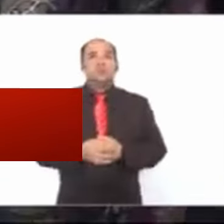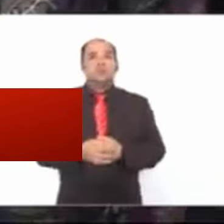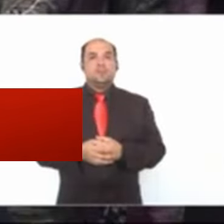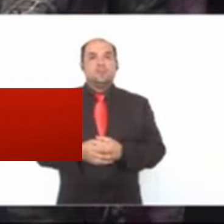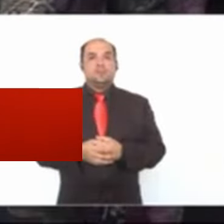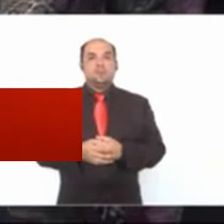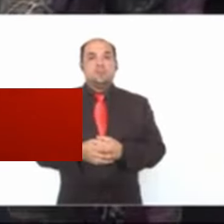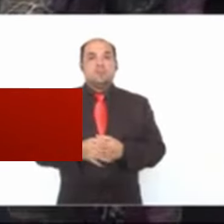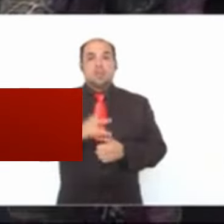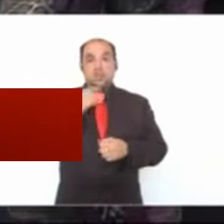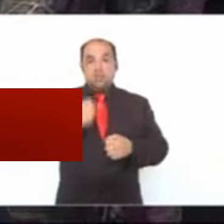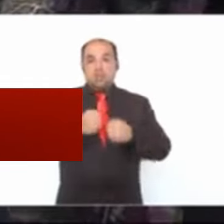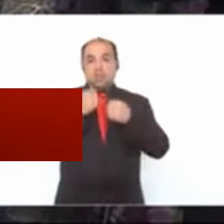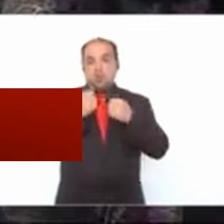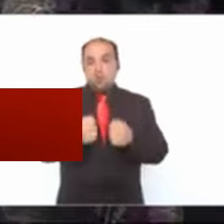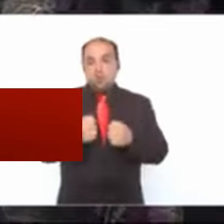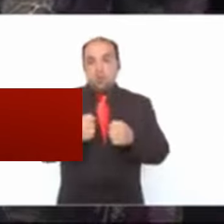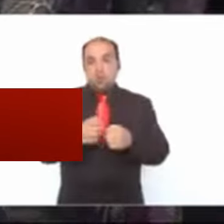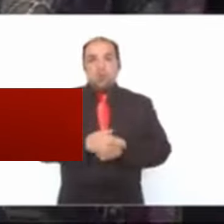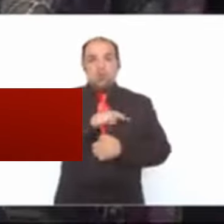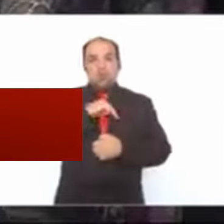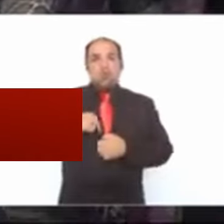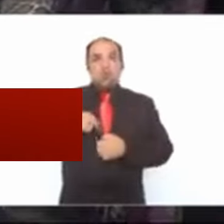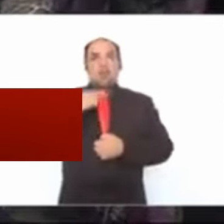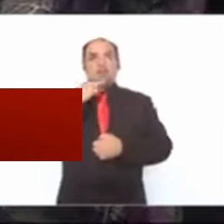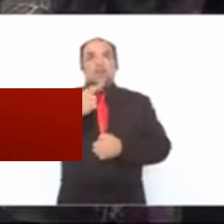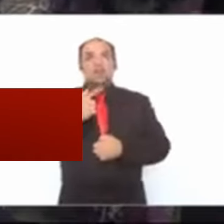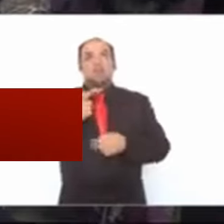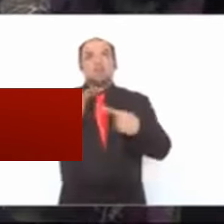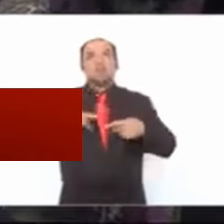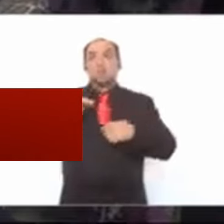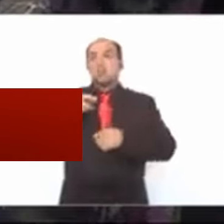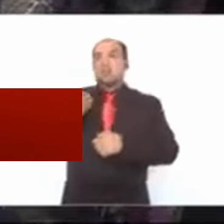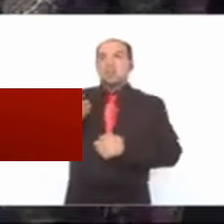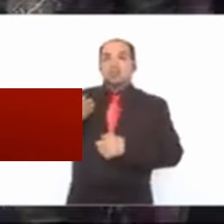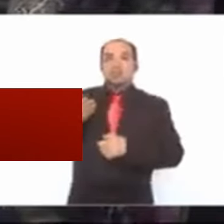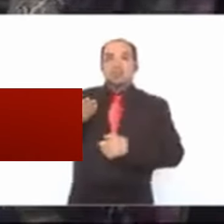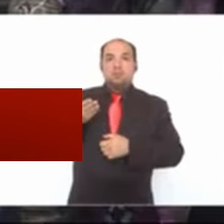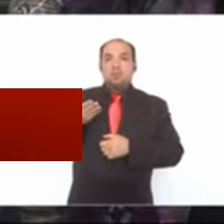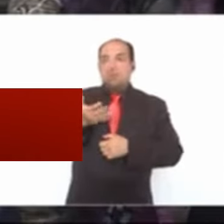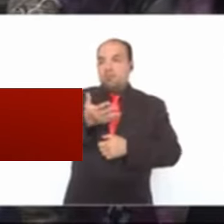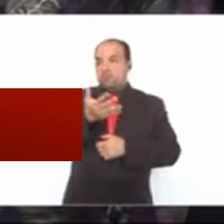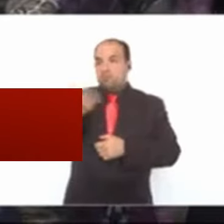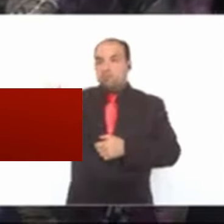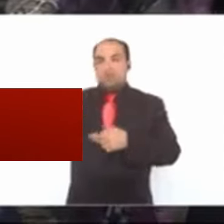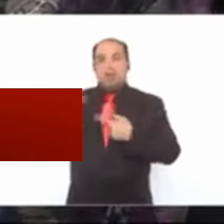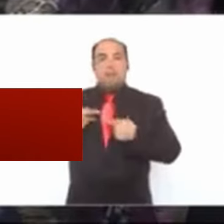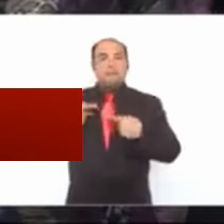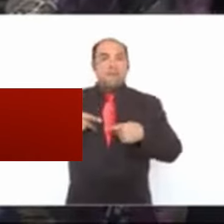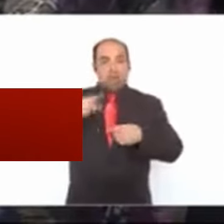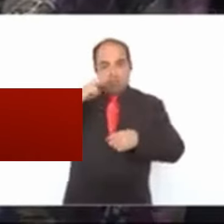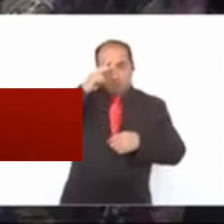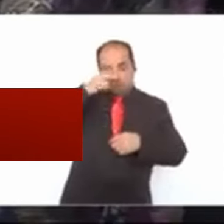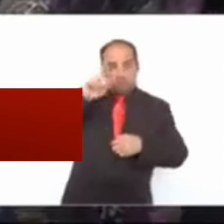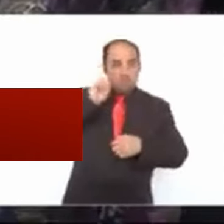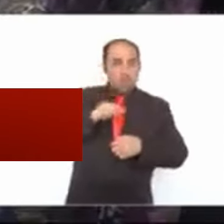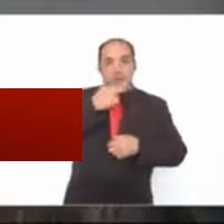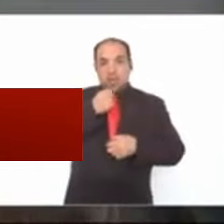segura que vamos a ser los mejores anfitriones para recibir todas las mexicanas y